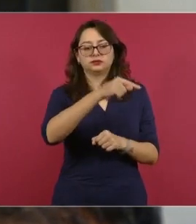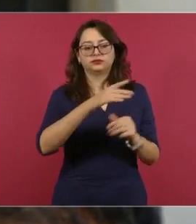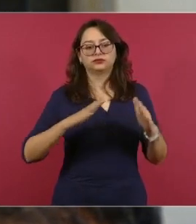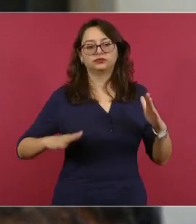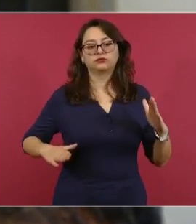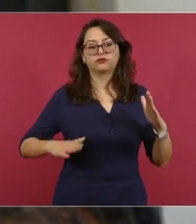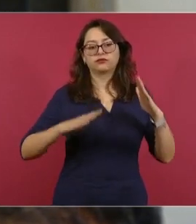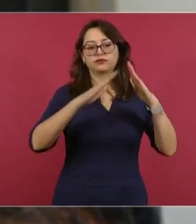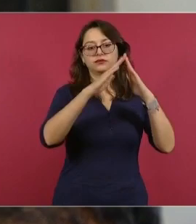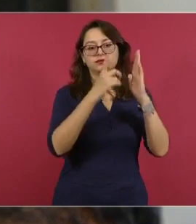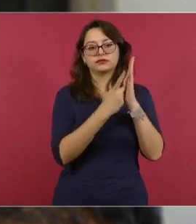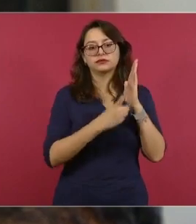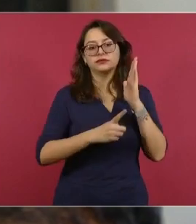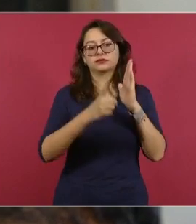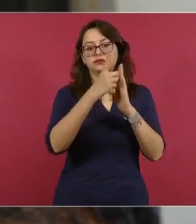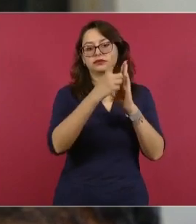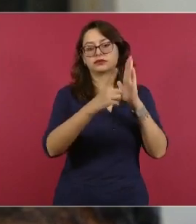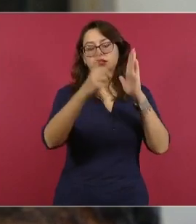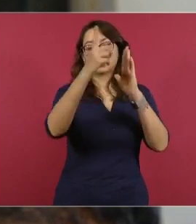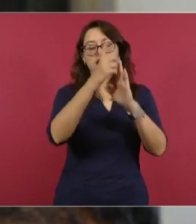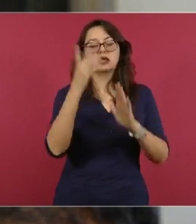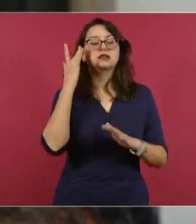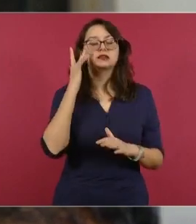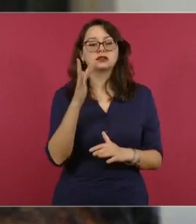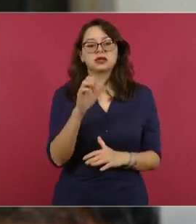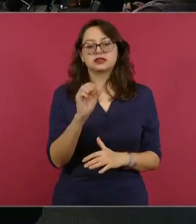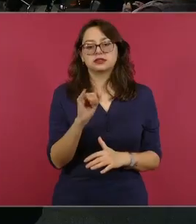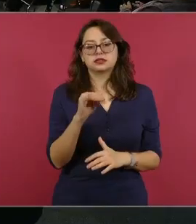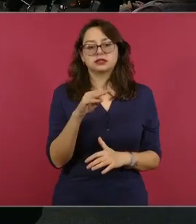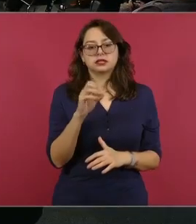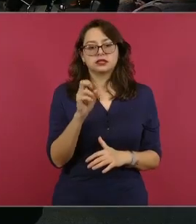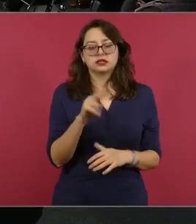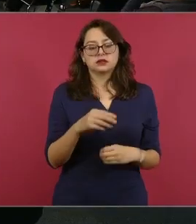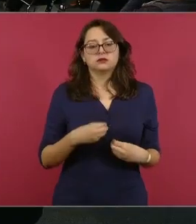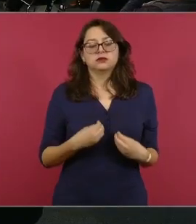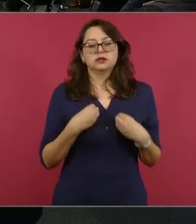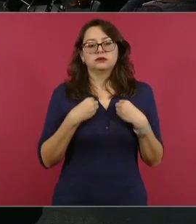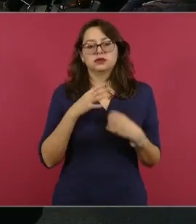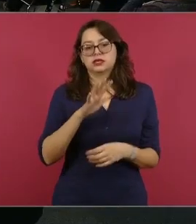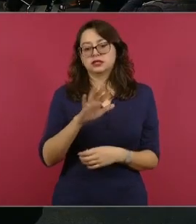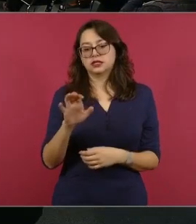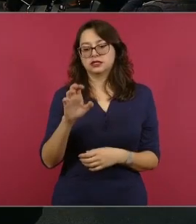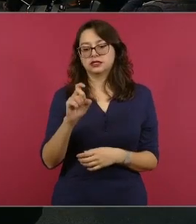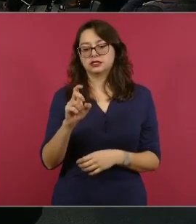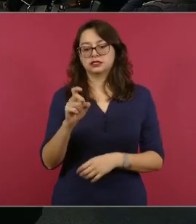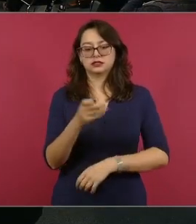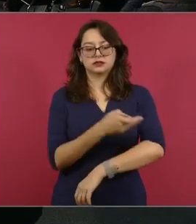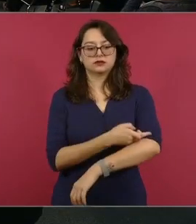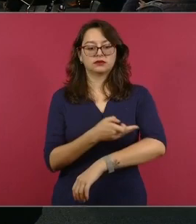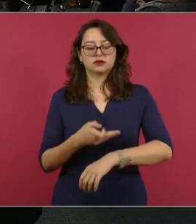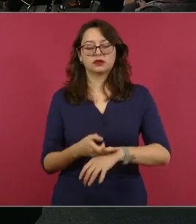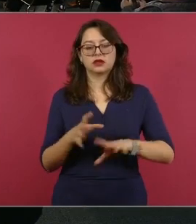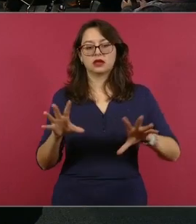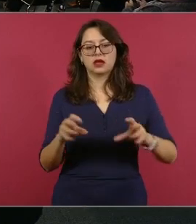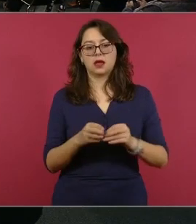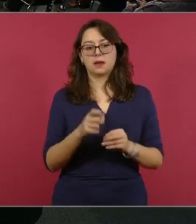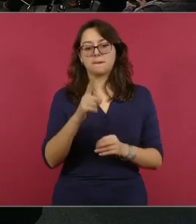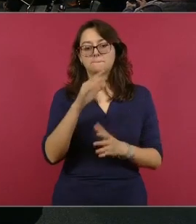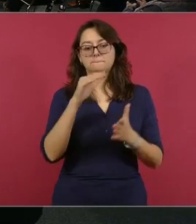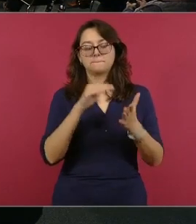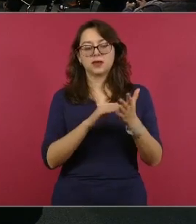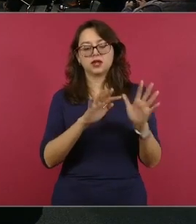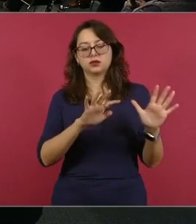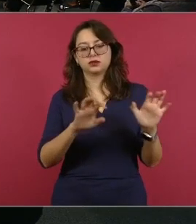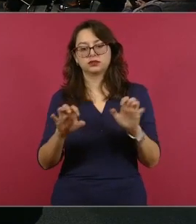de Tlatelolco, en San Simón, viven 530 familias que conforman 1,900